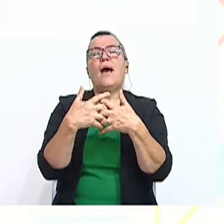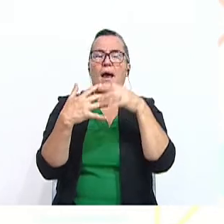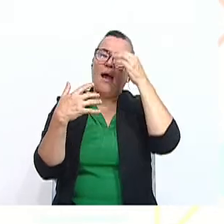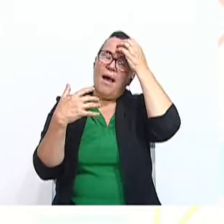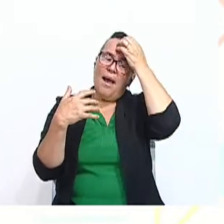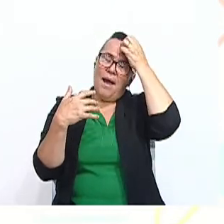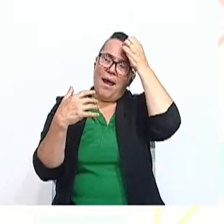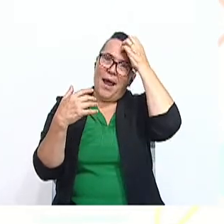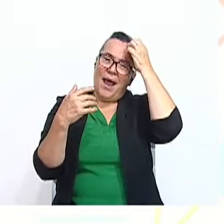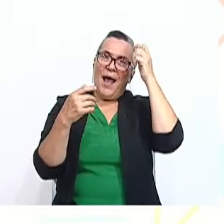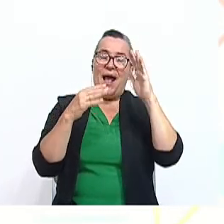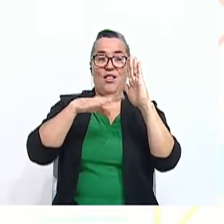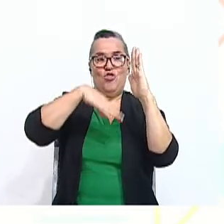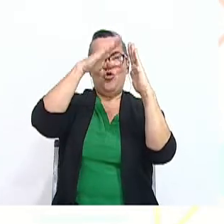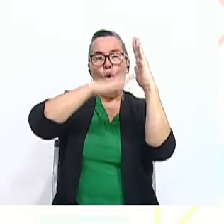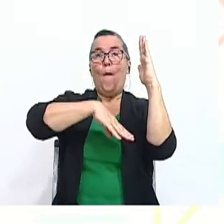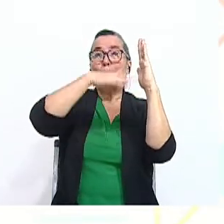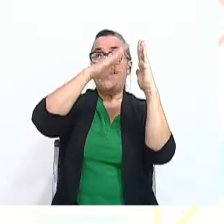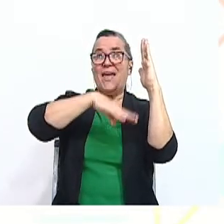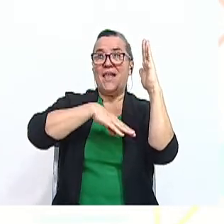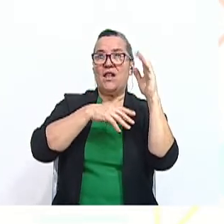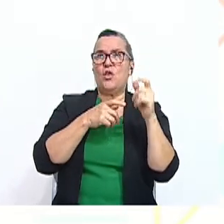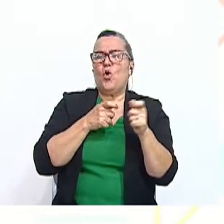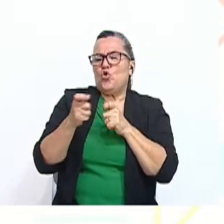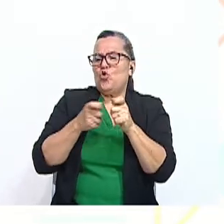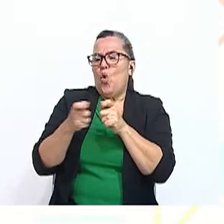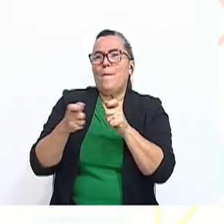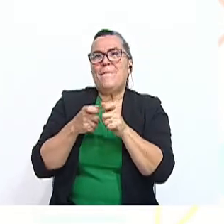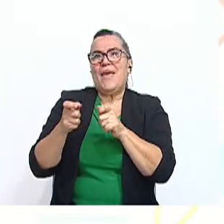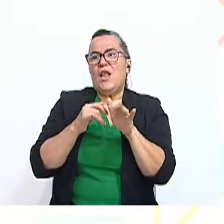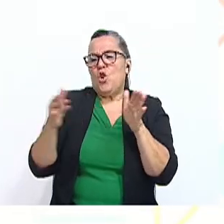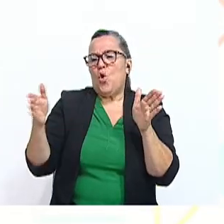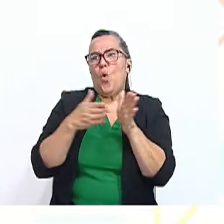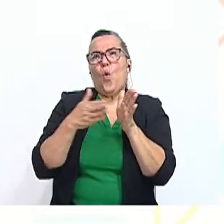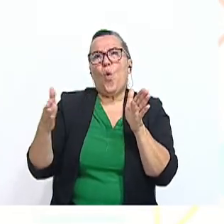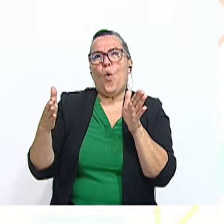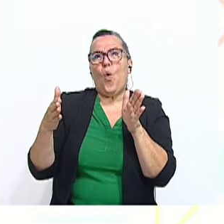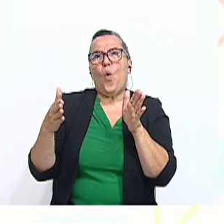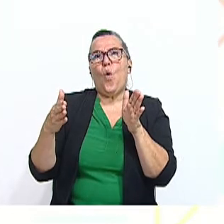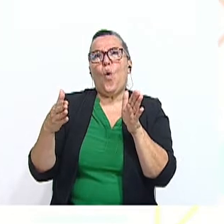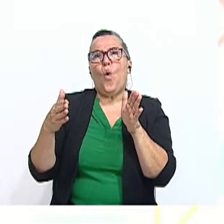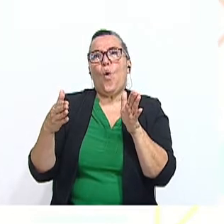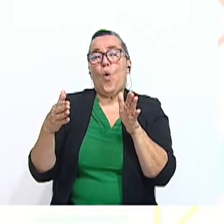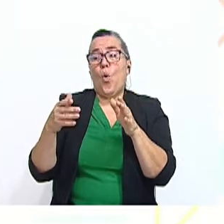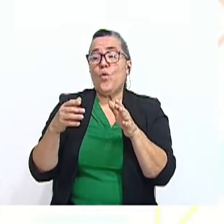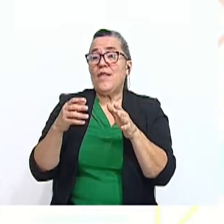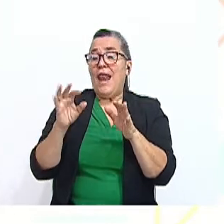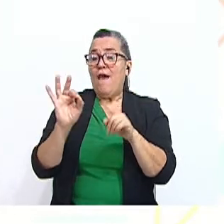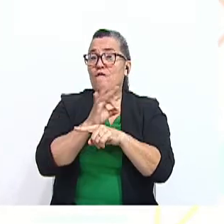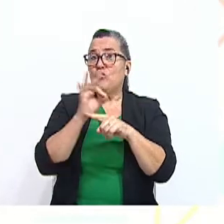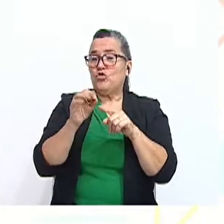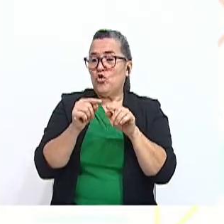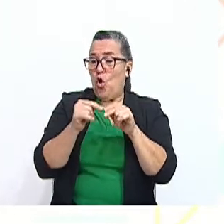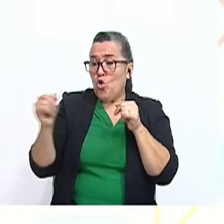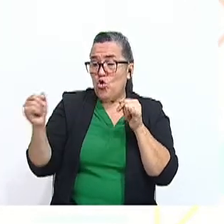el dominio de la composición. ¿Y cuál es el dominio de la composición? El dominio de la función